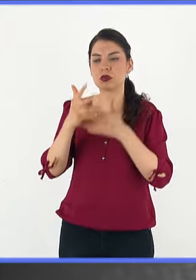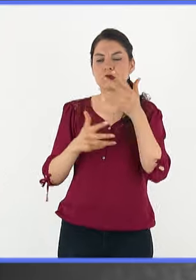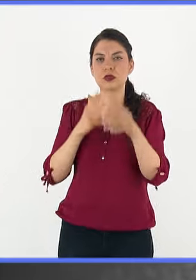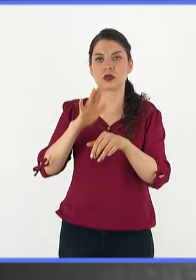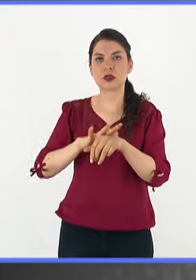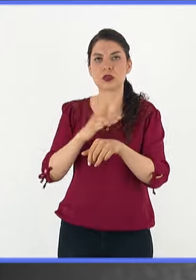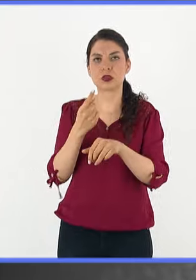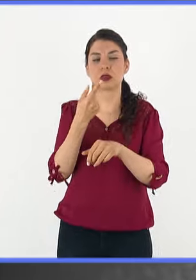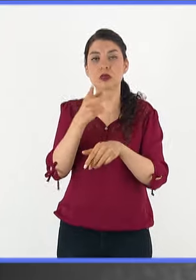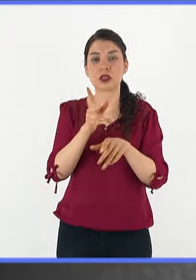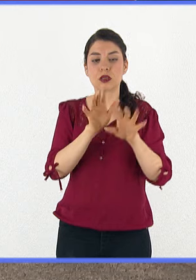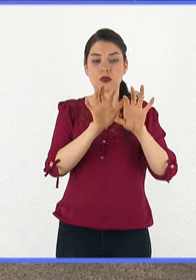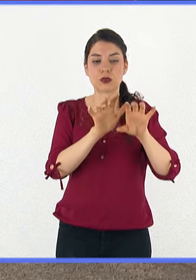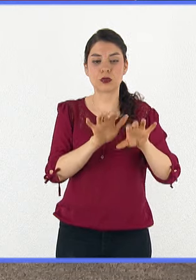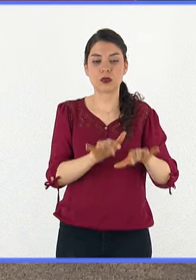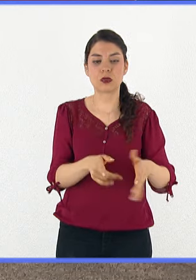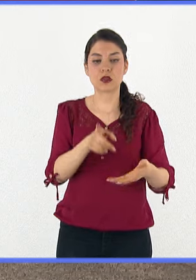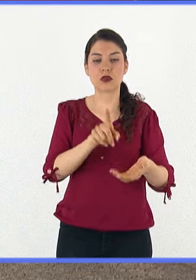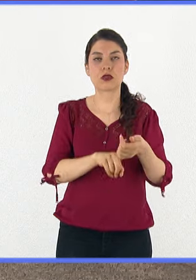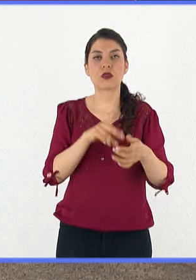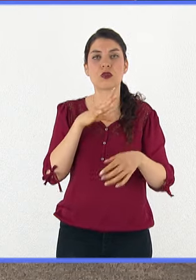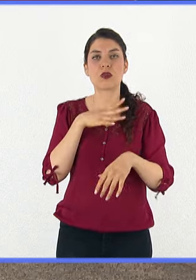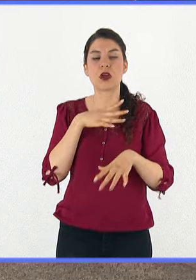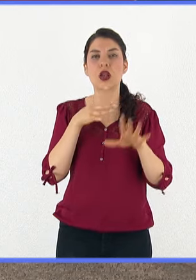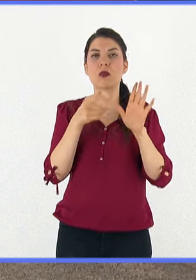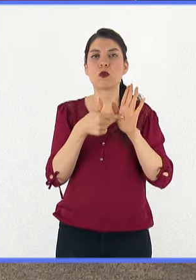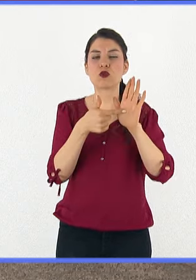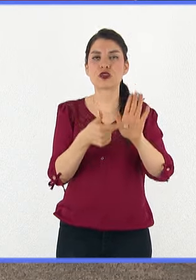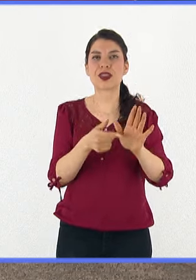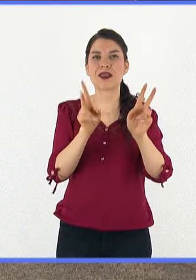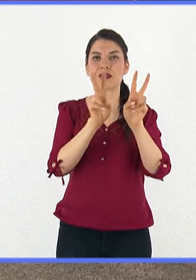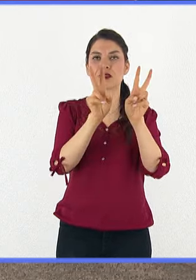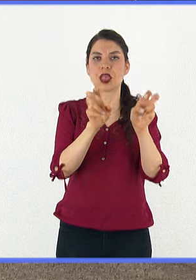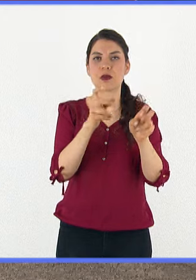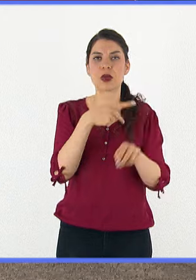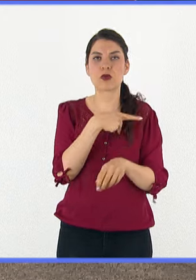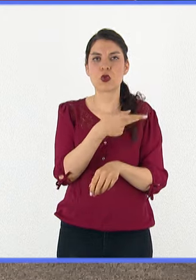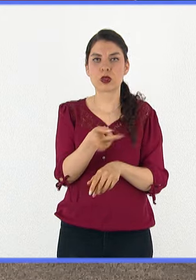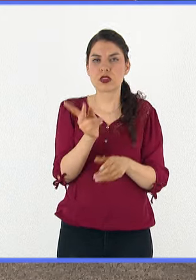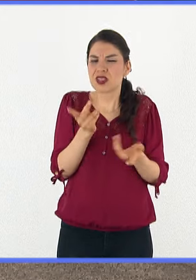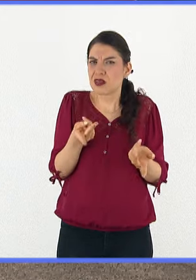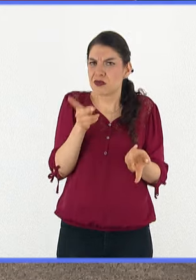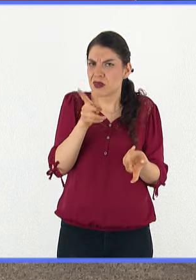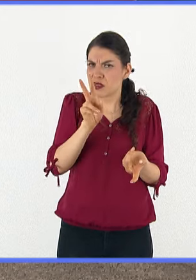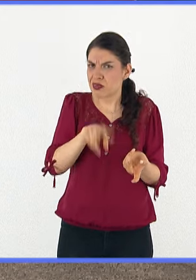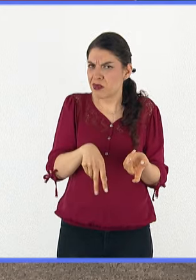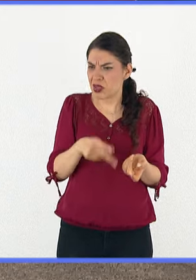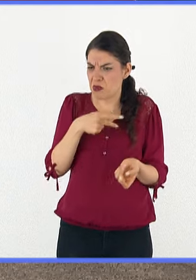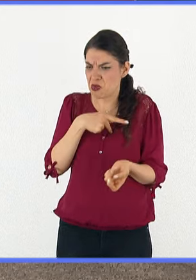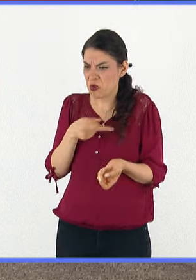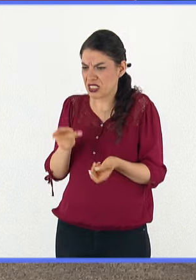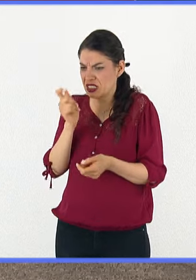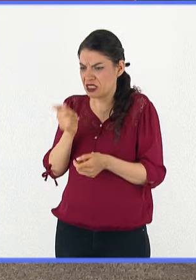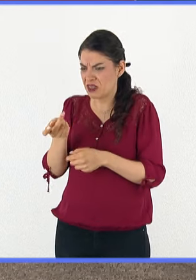presentación del documento se hace alusión a las condiciones de pobreza y no hay forma de demostrar que la pobreza genere delincuencia no no hay no hay